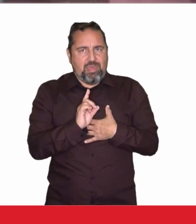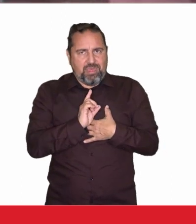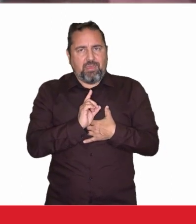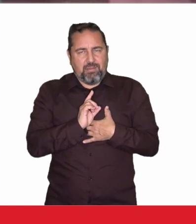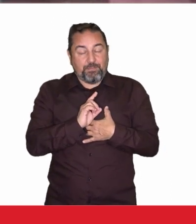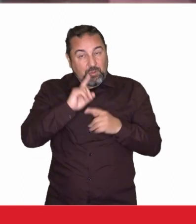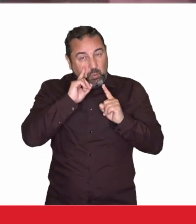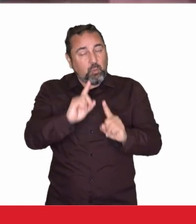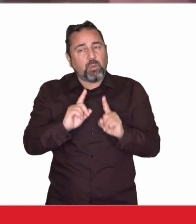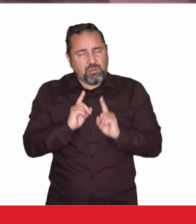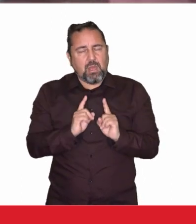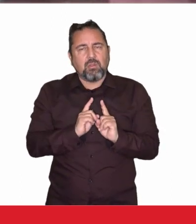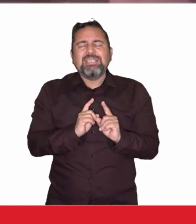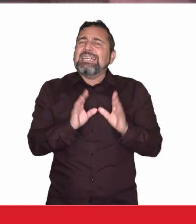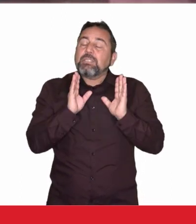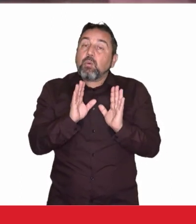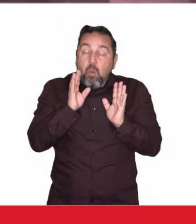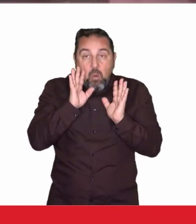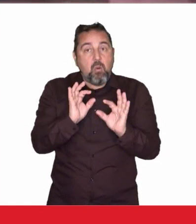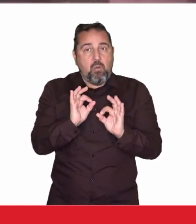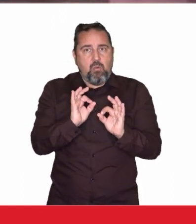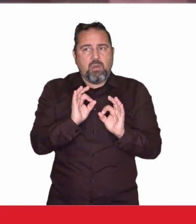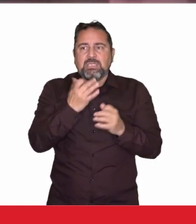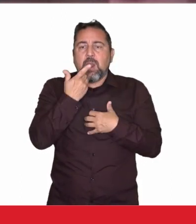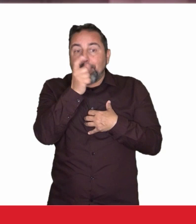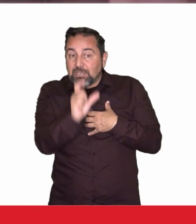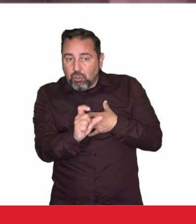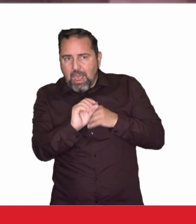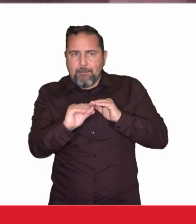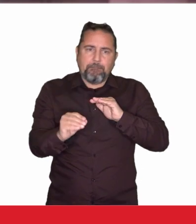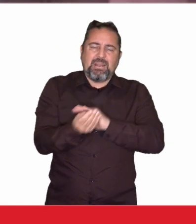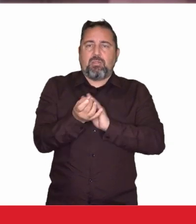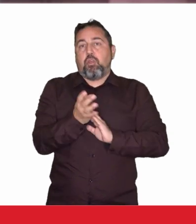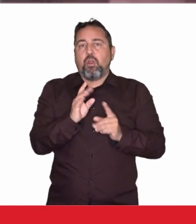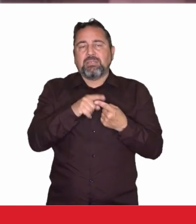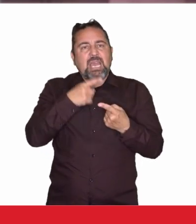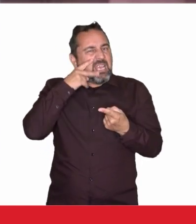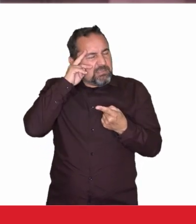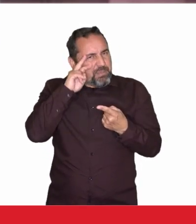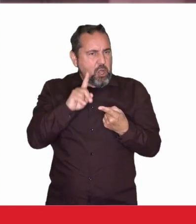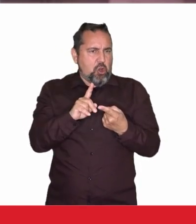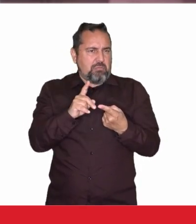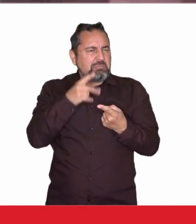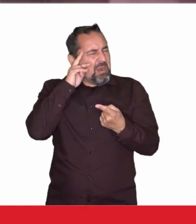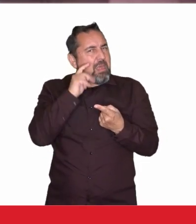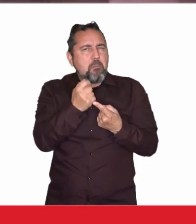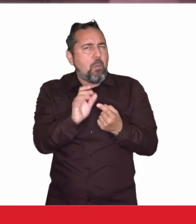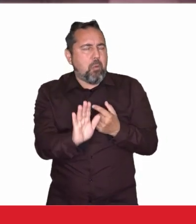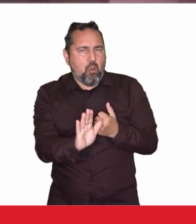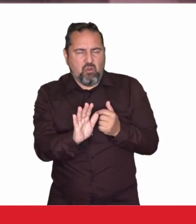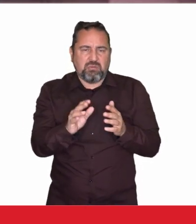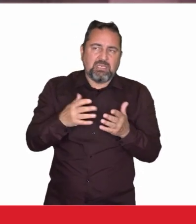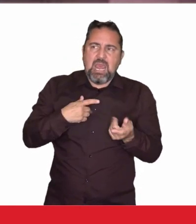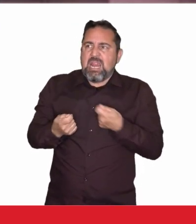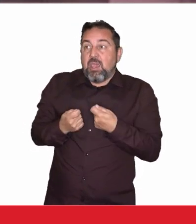negocio. ¿Vale? Luego, muchísimo ojo si os viene una persona emprendedora con poca experiencia